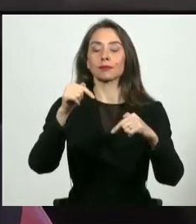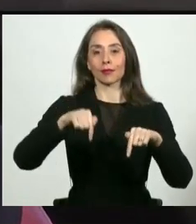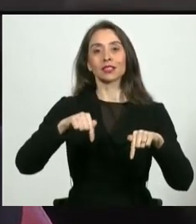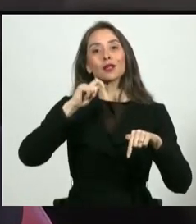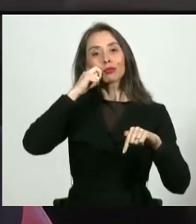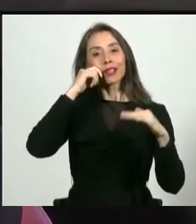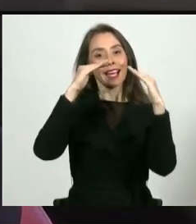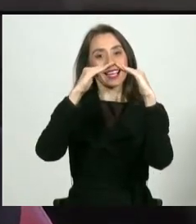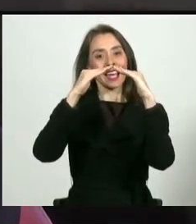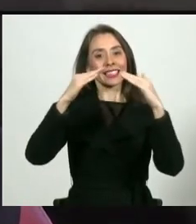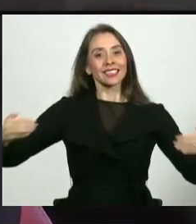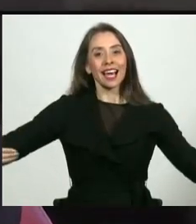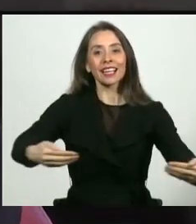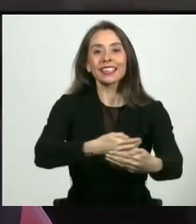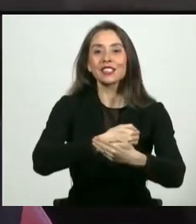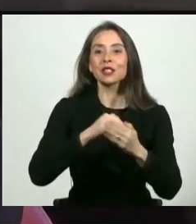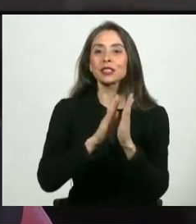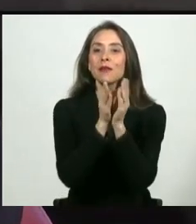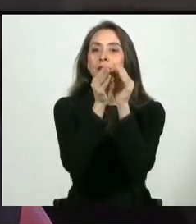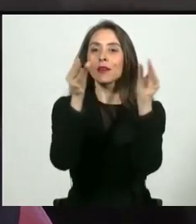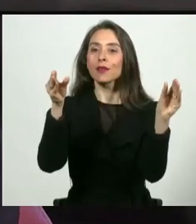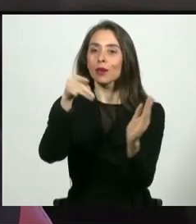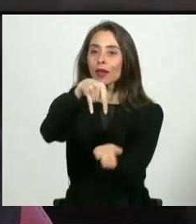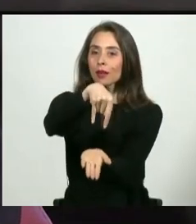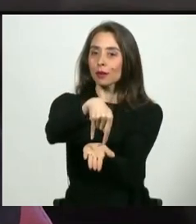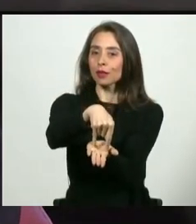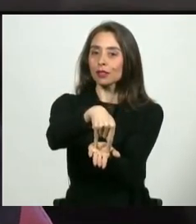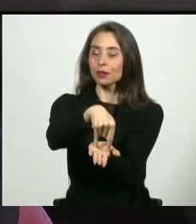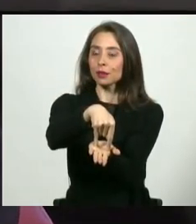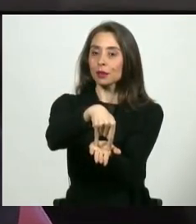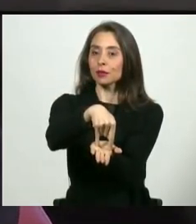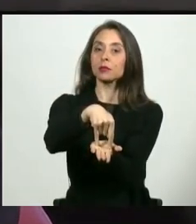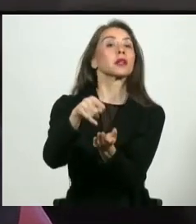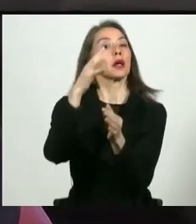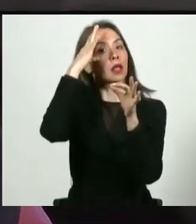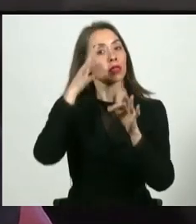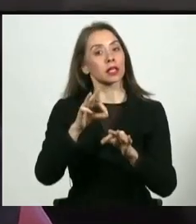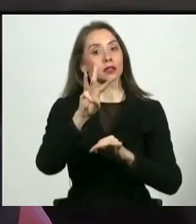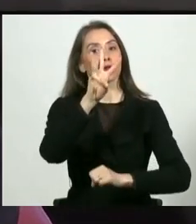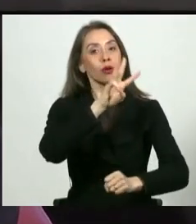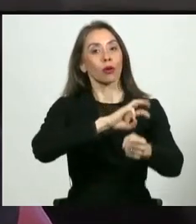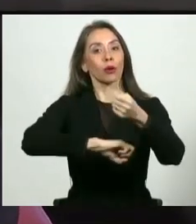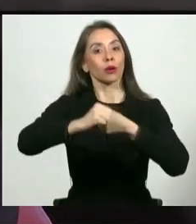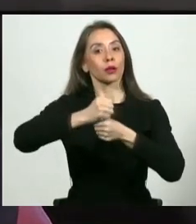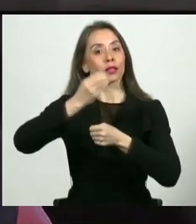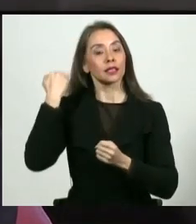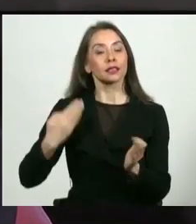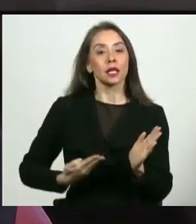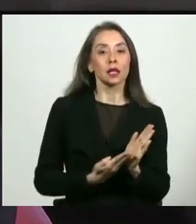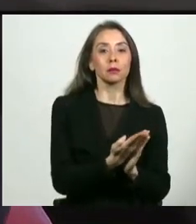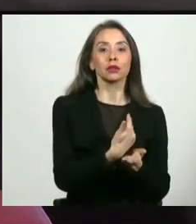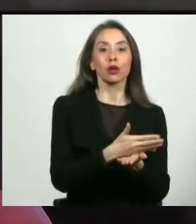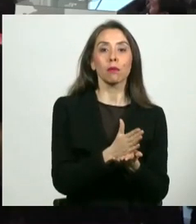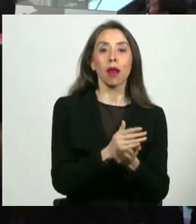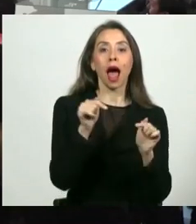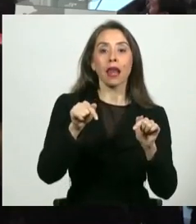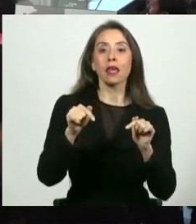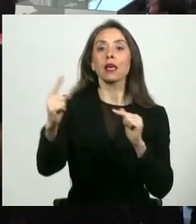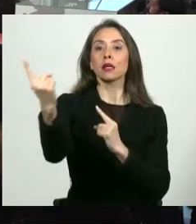acoge, la Biblioteca del Congreso Nacional, decidió hace ya 3 años iniciar un plan de